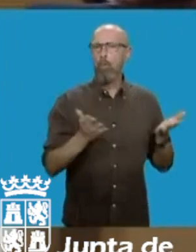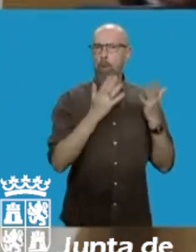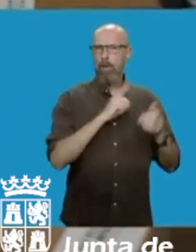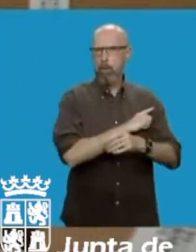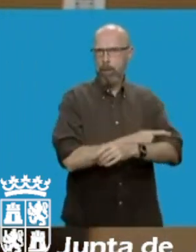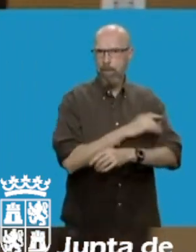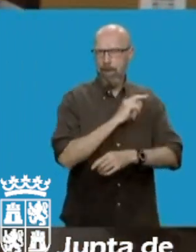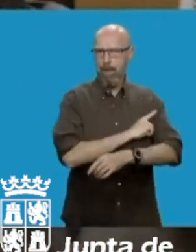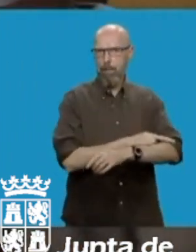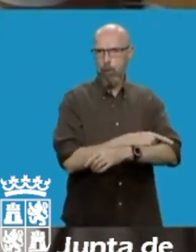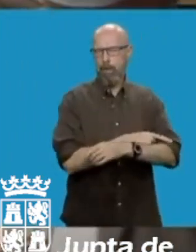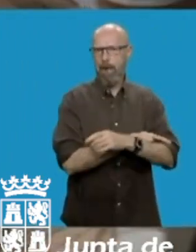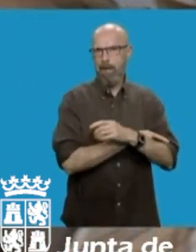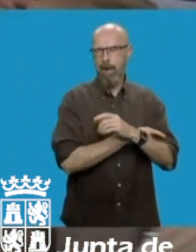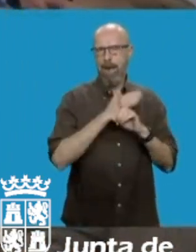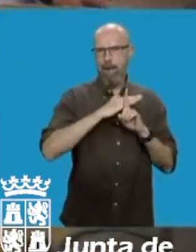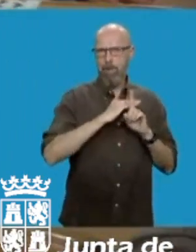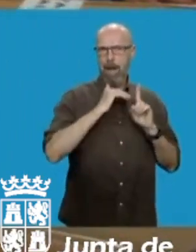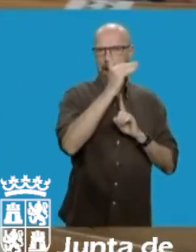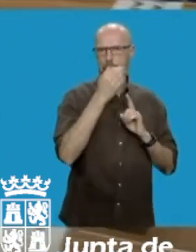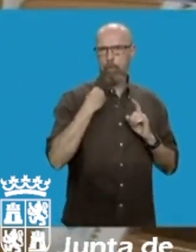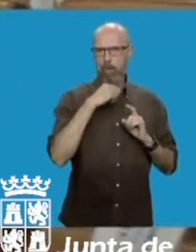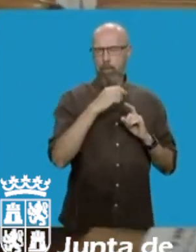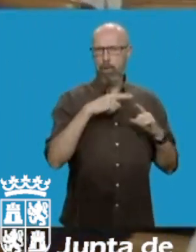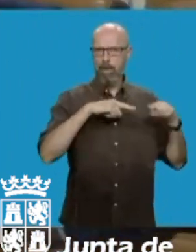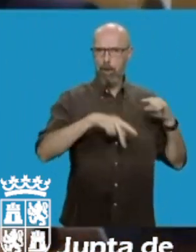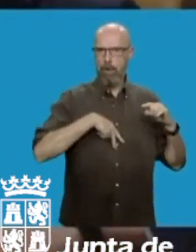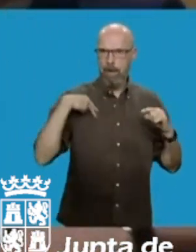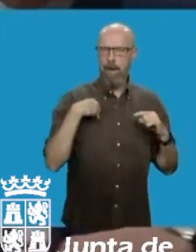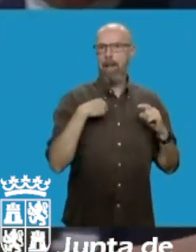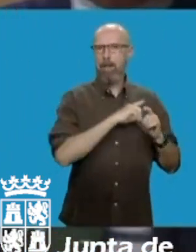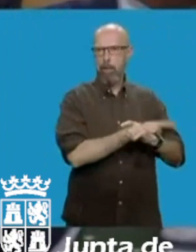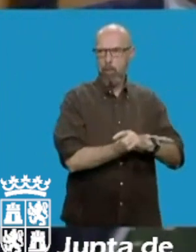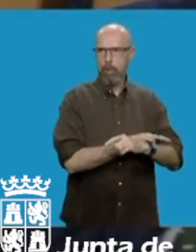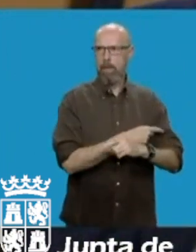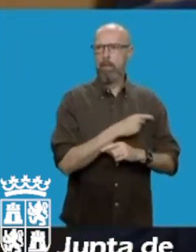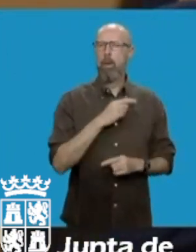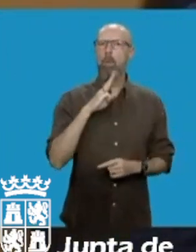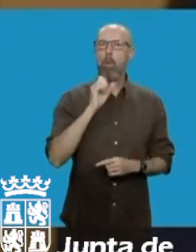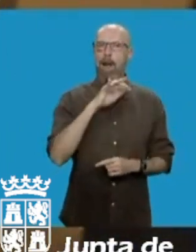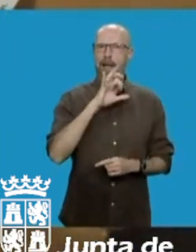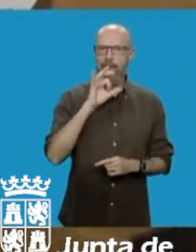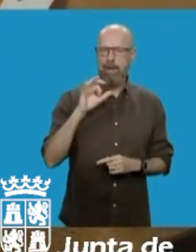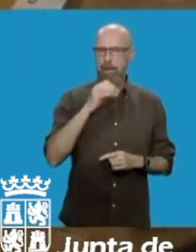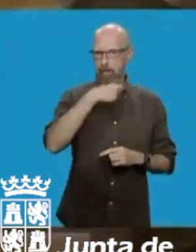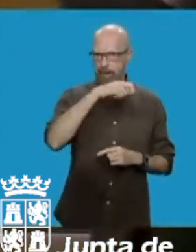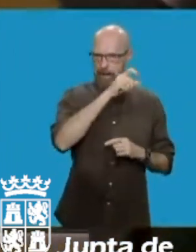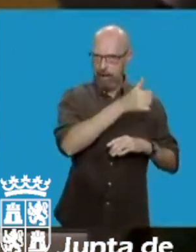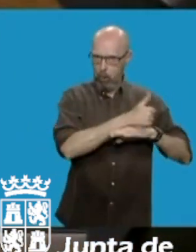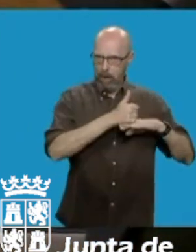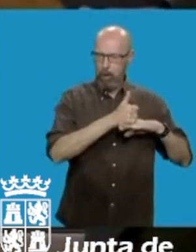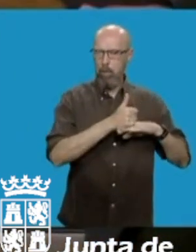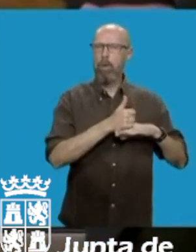y Deporte de Alto Rendimiento de la Dirección General de Deportes, Luis Alberto Pujades Hernández, en calidad de presidente, y los